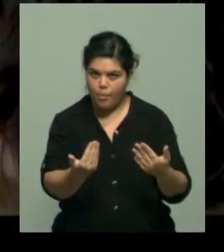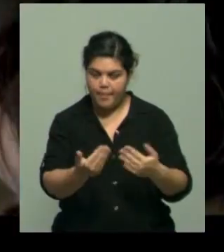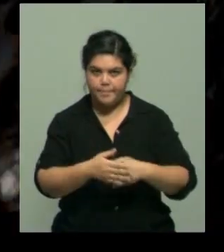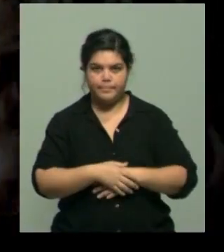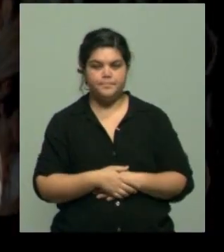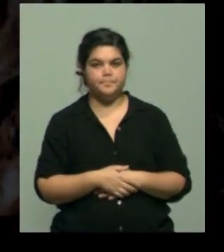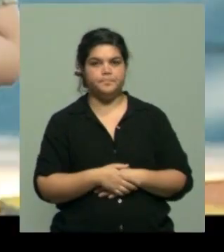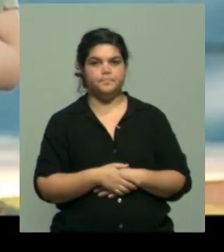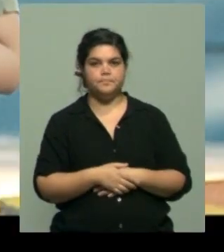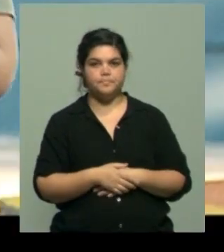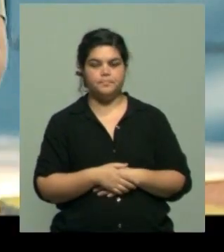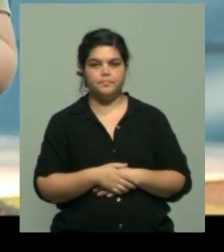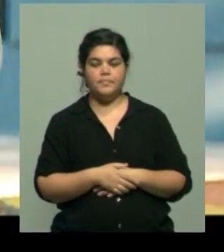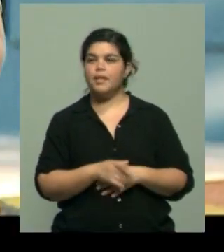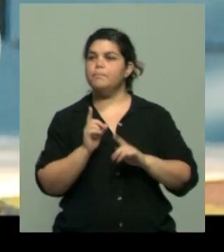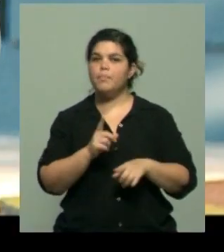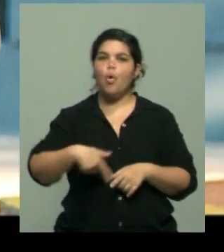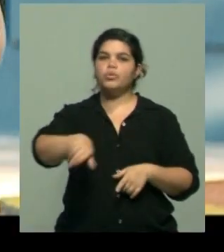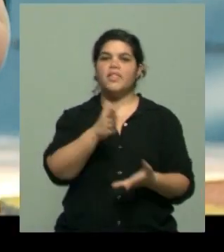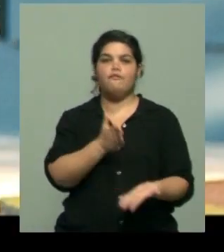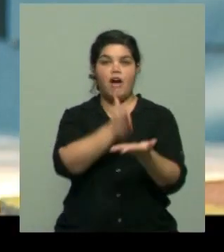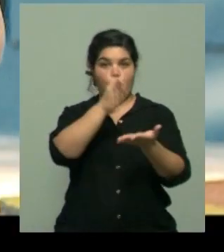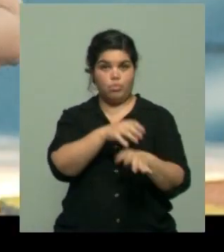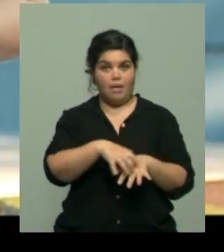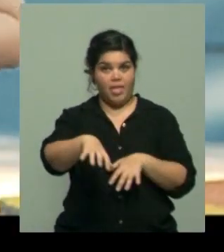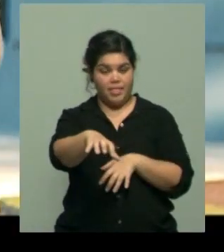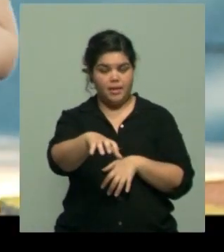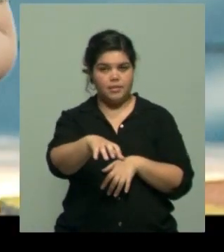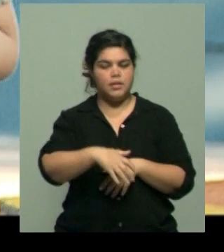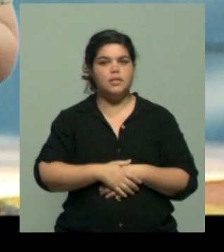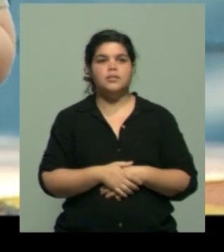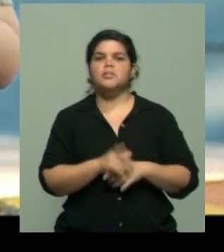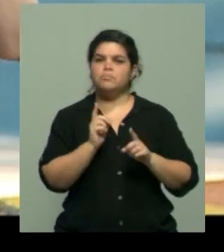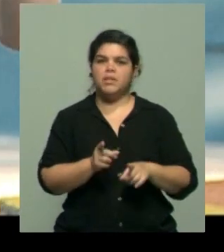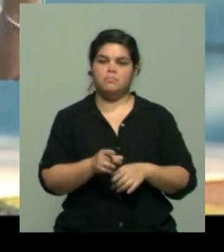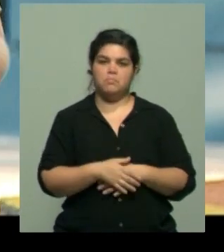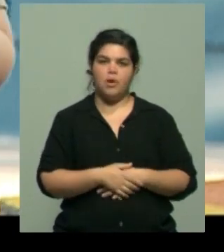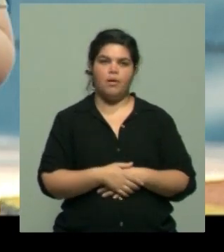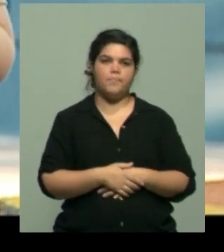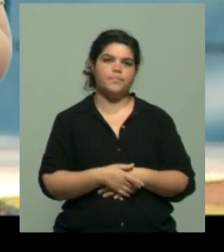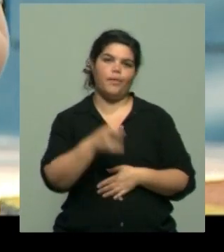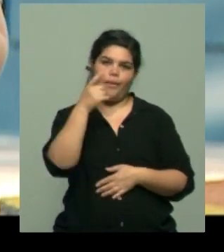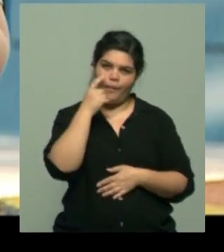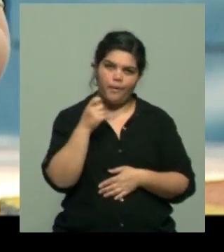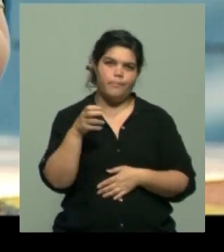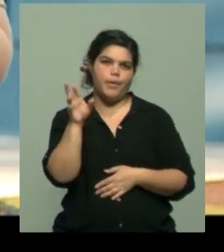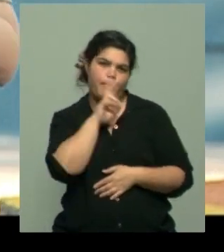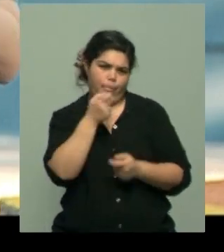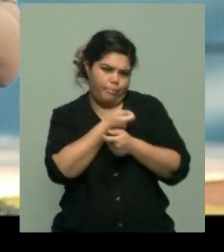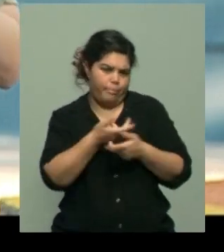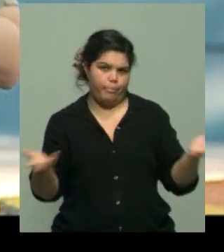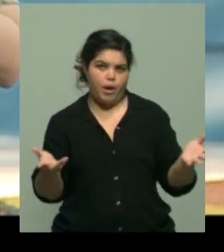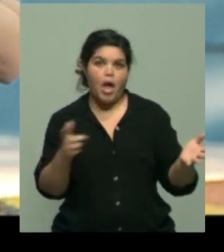pasa como unidad académica que por ahí los chicos y chicas que están iniciando primer año, ustedes dicen,